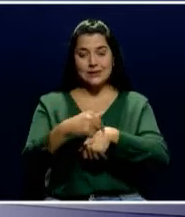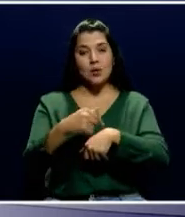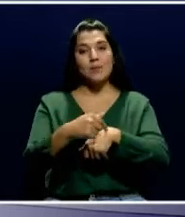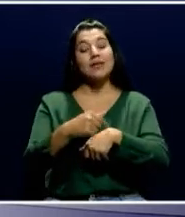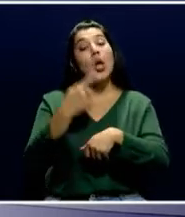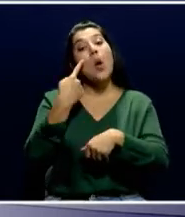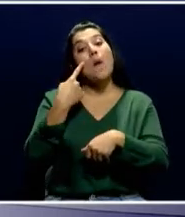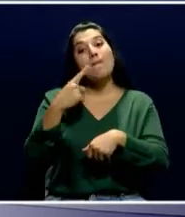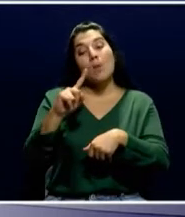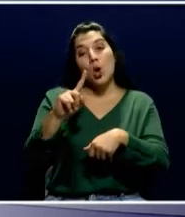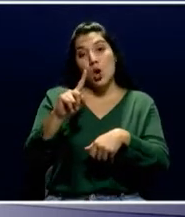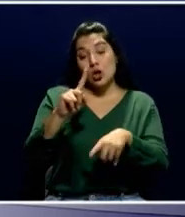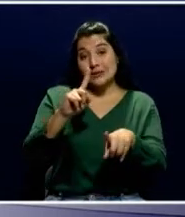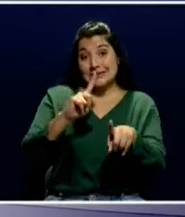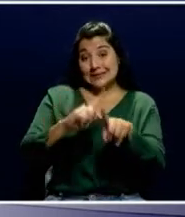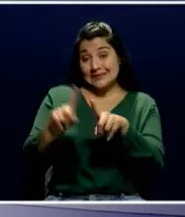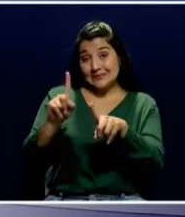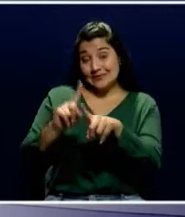de los diferentes